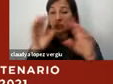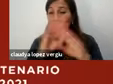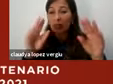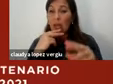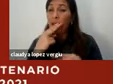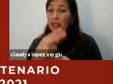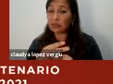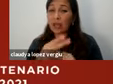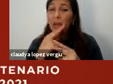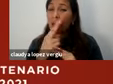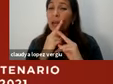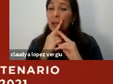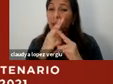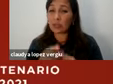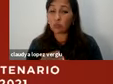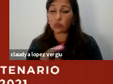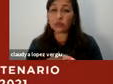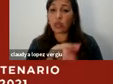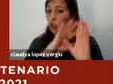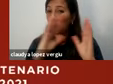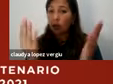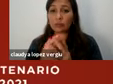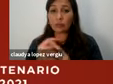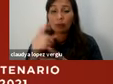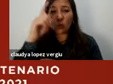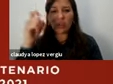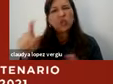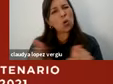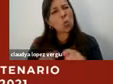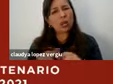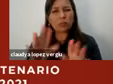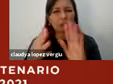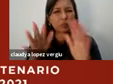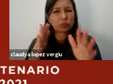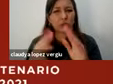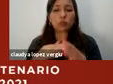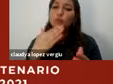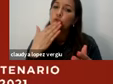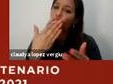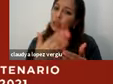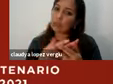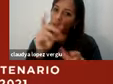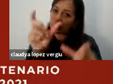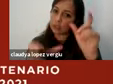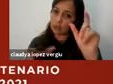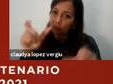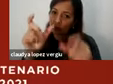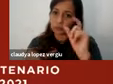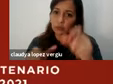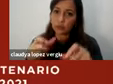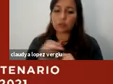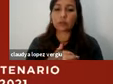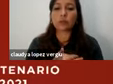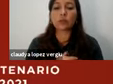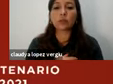absuelto la gran mayoría. Hay varias de ellas que son bastante similares. Les agradecemos a cada una